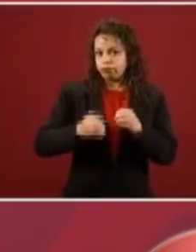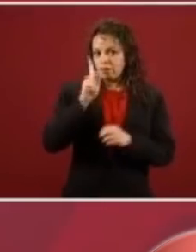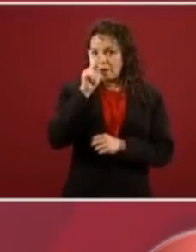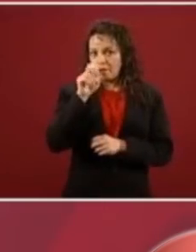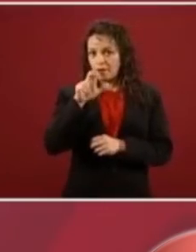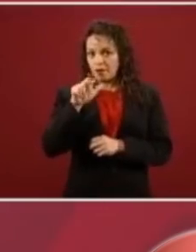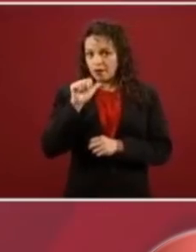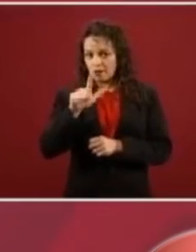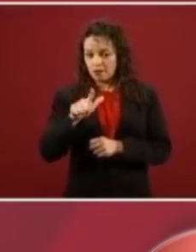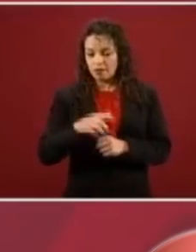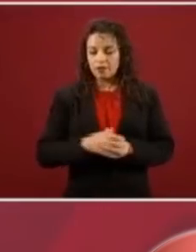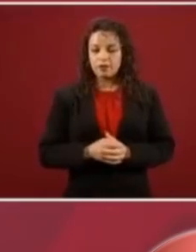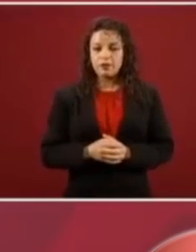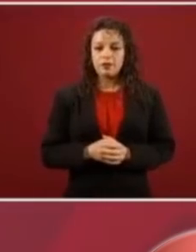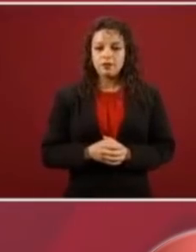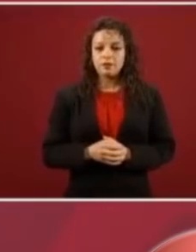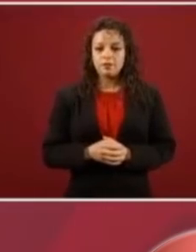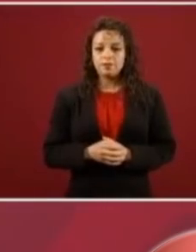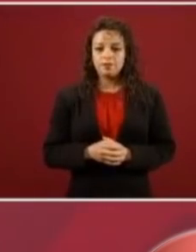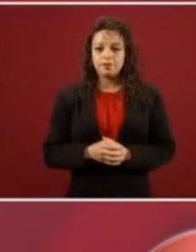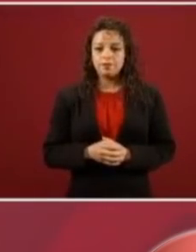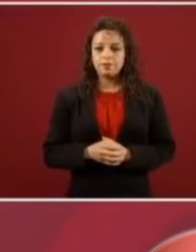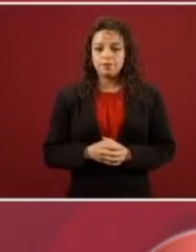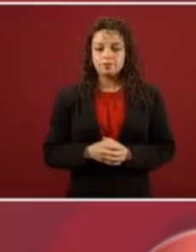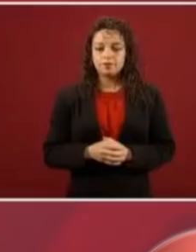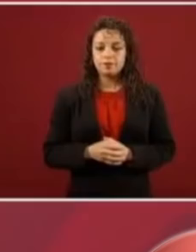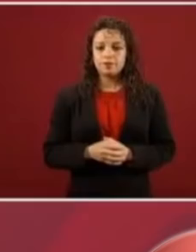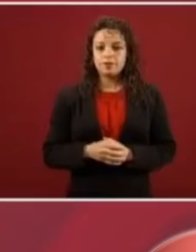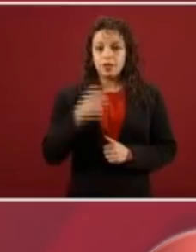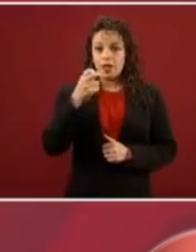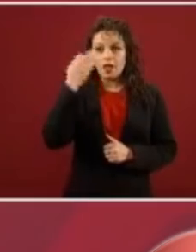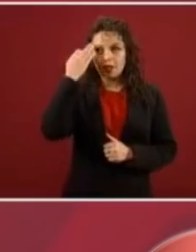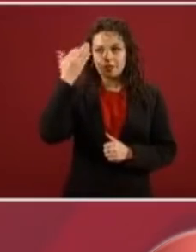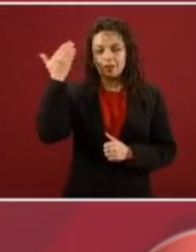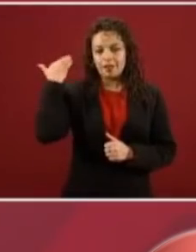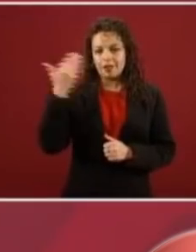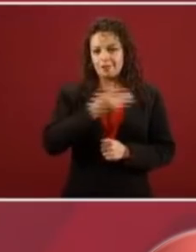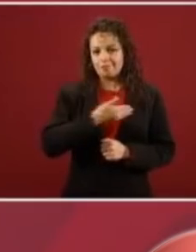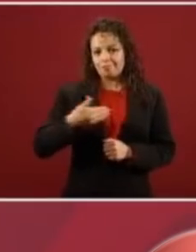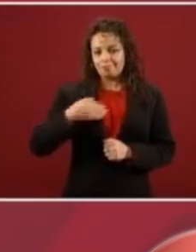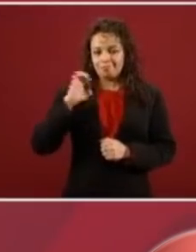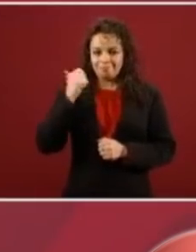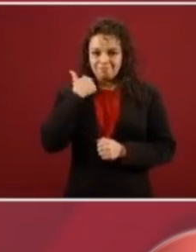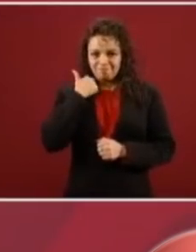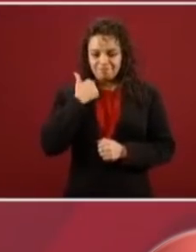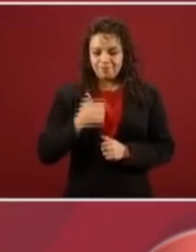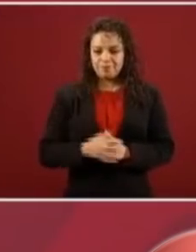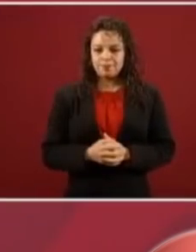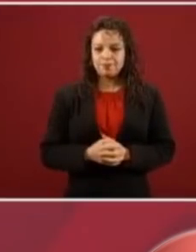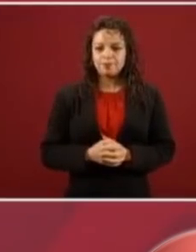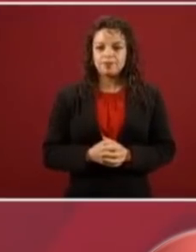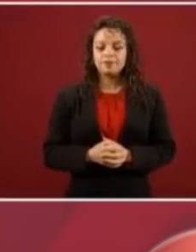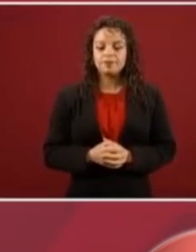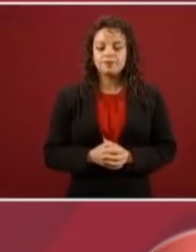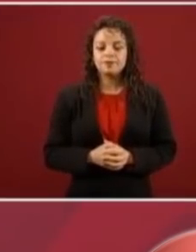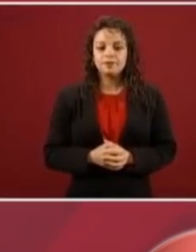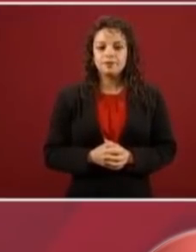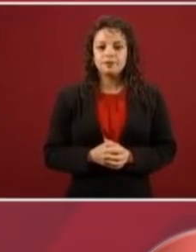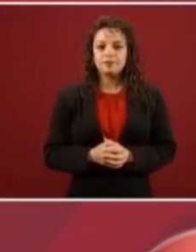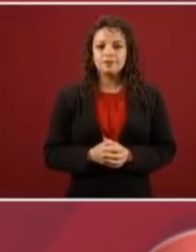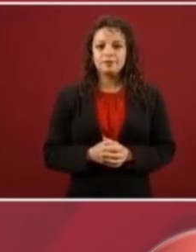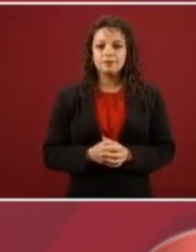en ese sexenio, que ahí le dejo de tarea a ustedes quién gobernaba